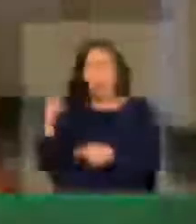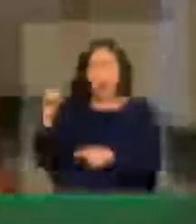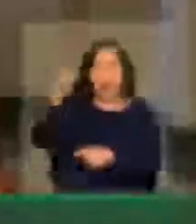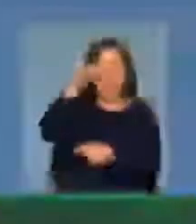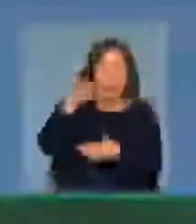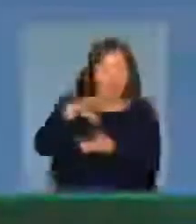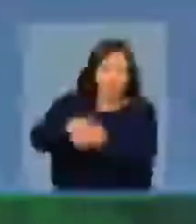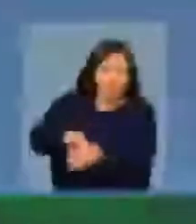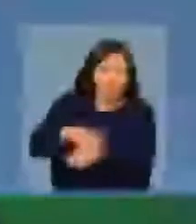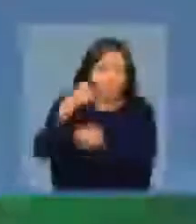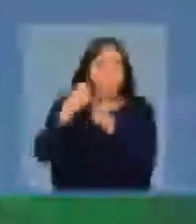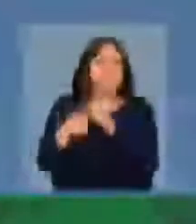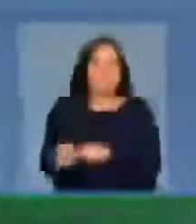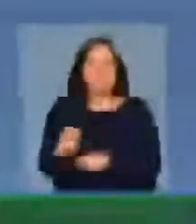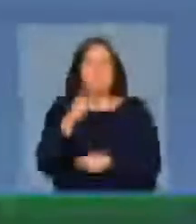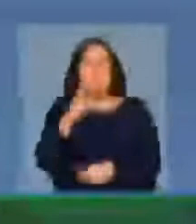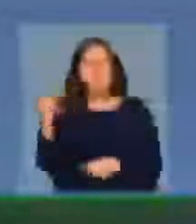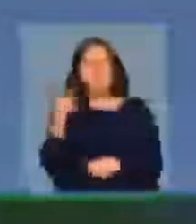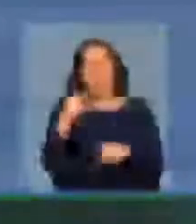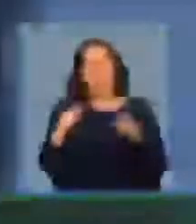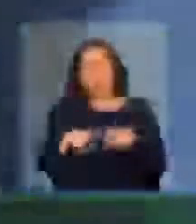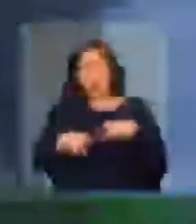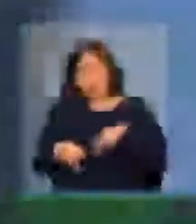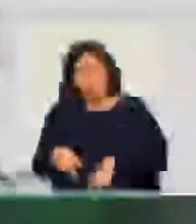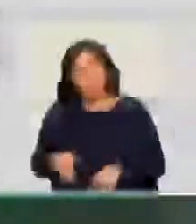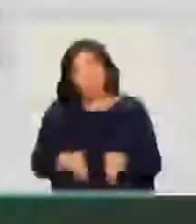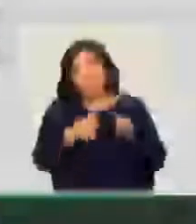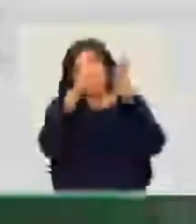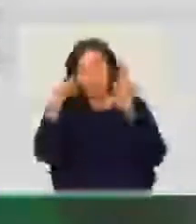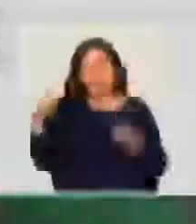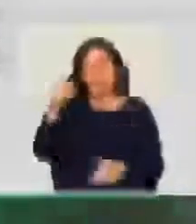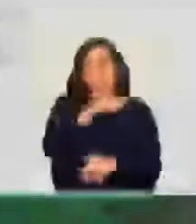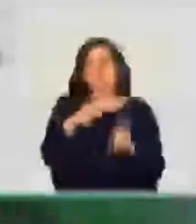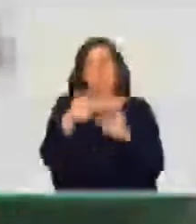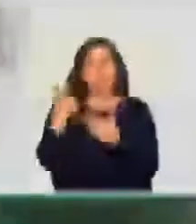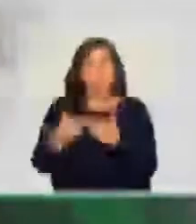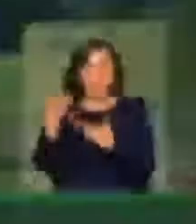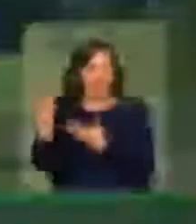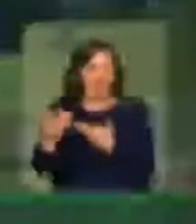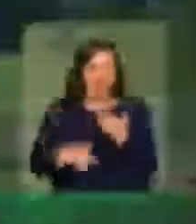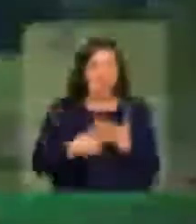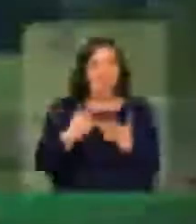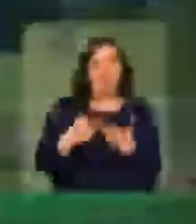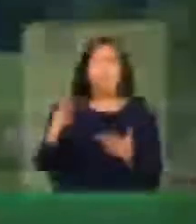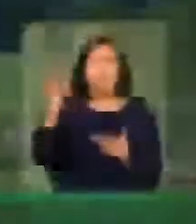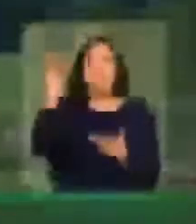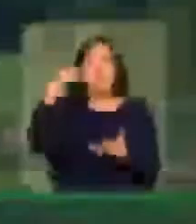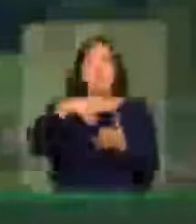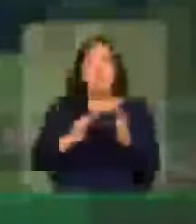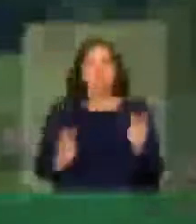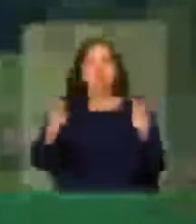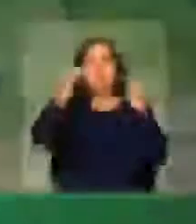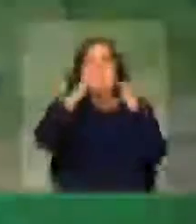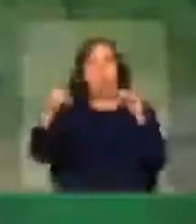de Al-Qaeda. 2 de los vuelos se estrellaron en las Torres Gemelas en Manhattan, otro en el Pentágono y un cuarto avión en una colina de